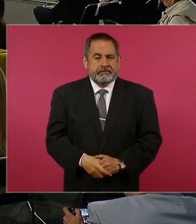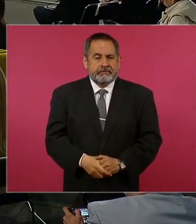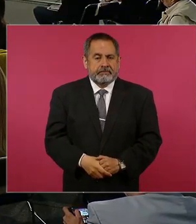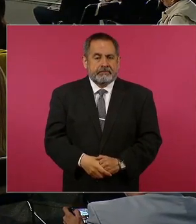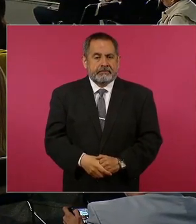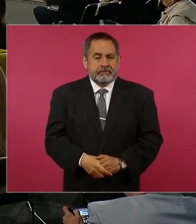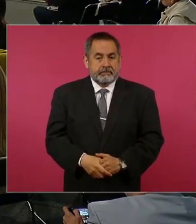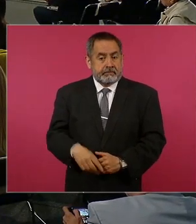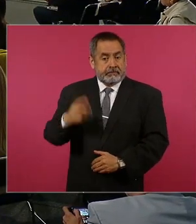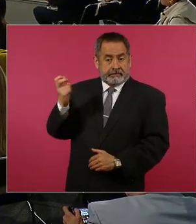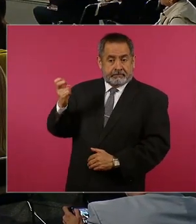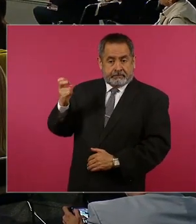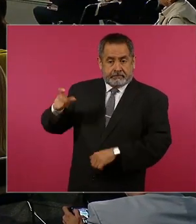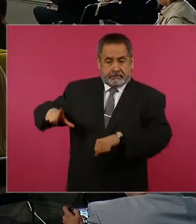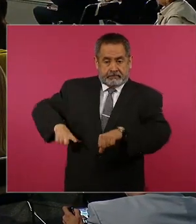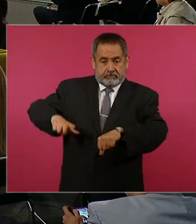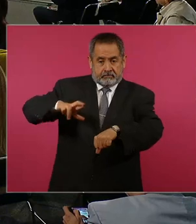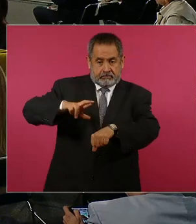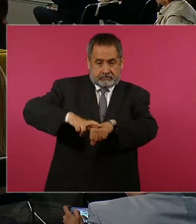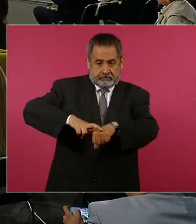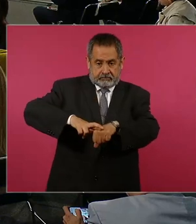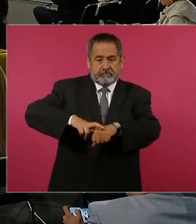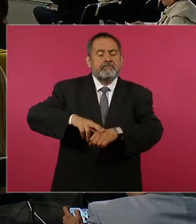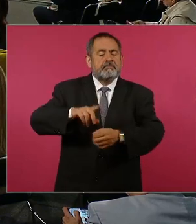Estas son las gubernaturas.